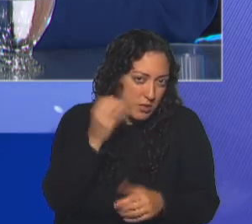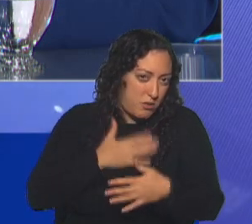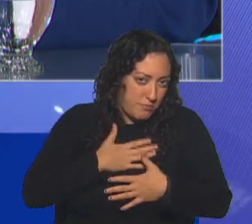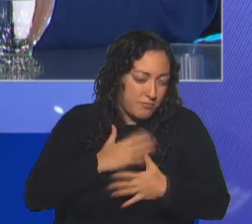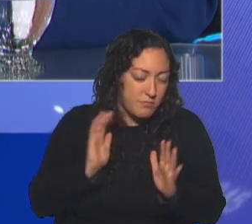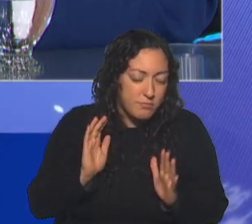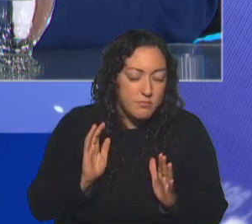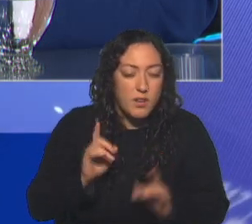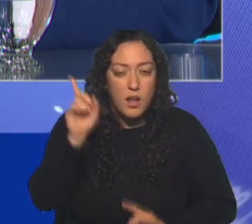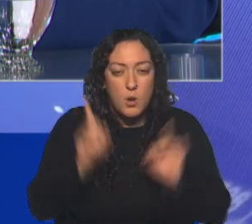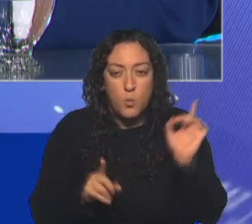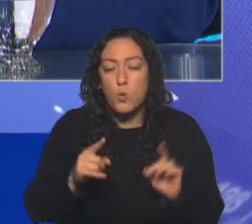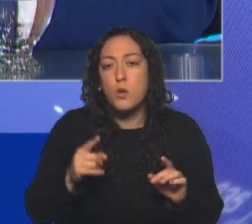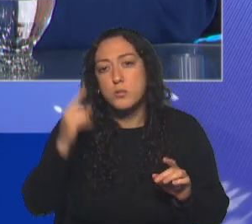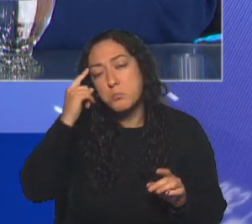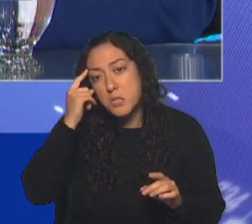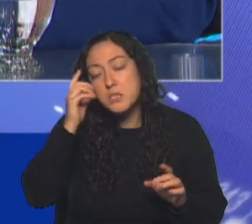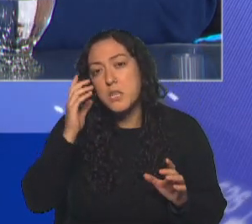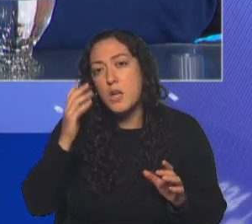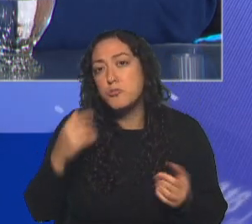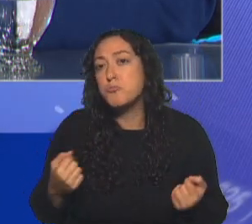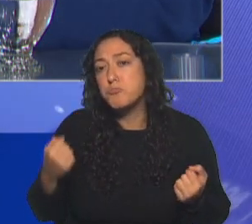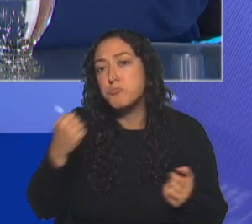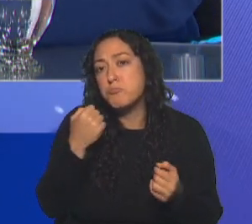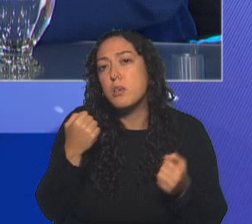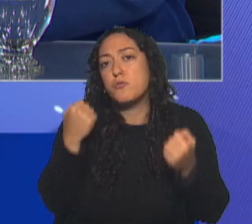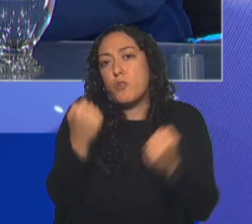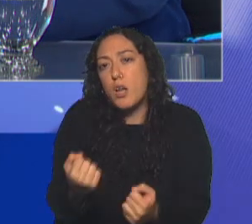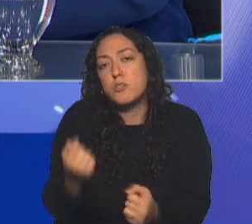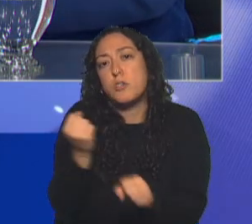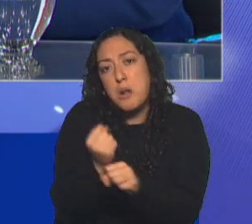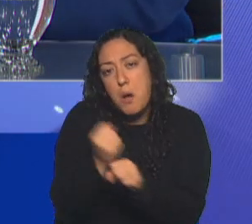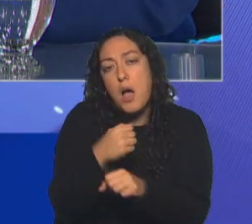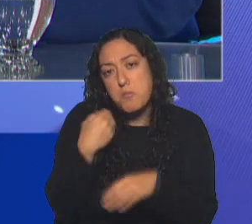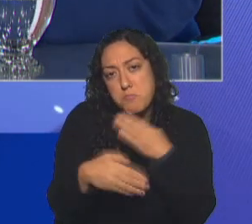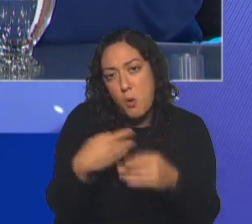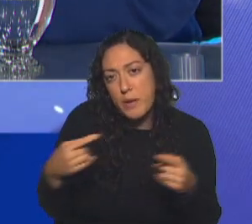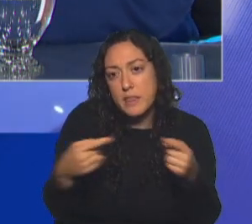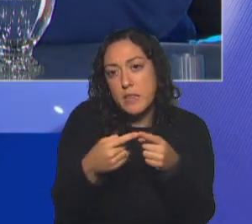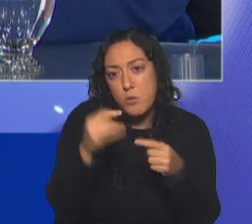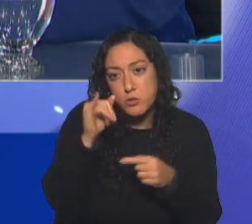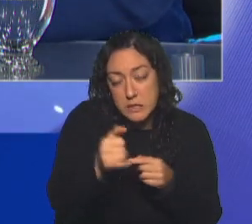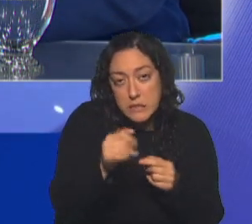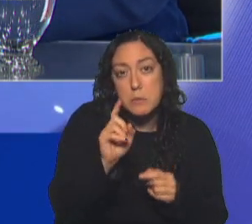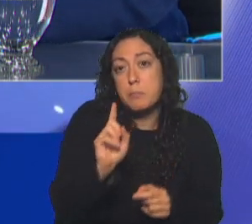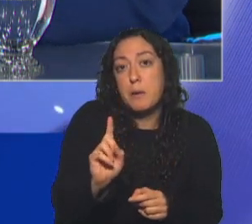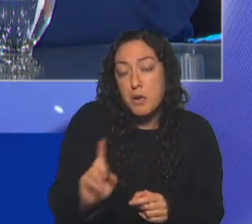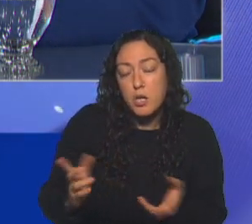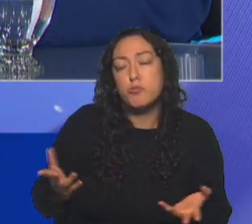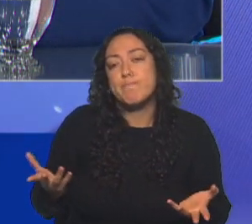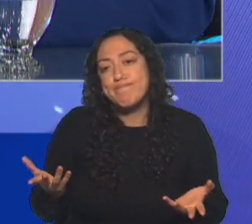de queremos hacer lo posible pero bueno, también acá hay dos partes que